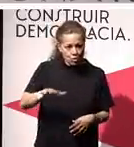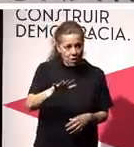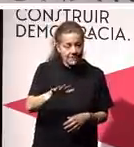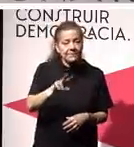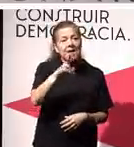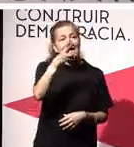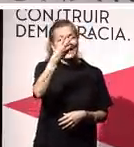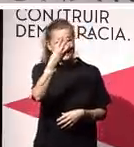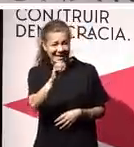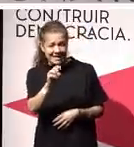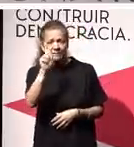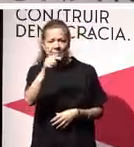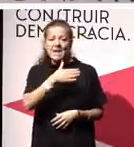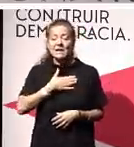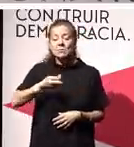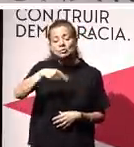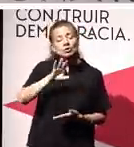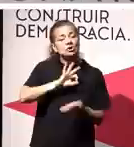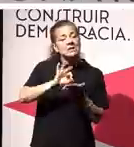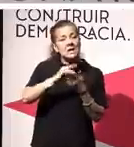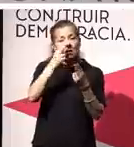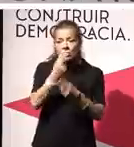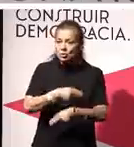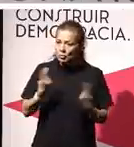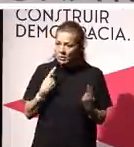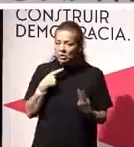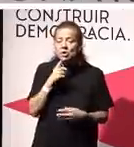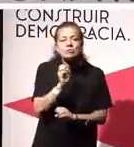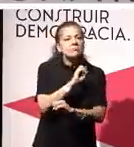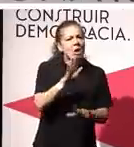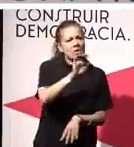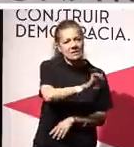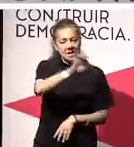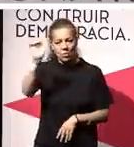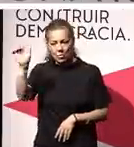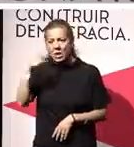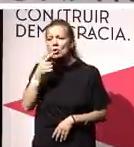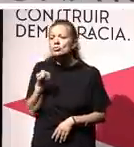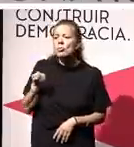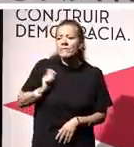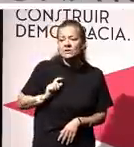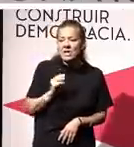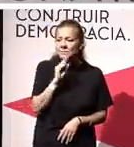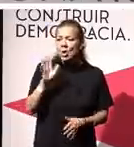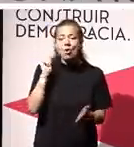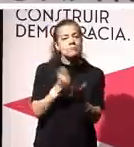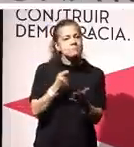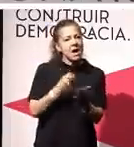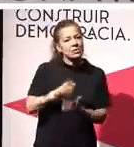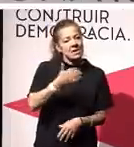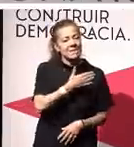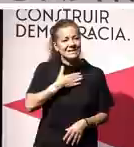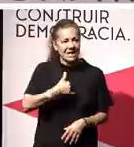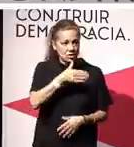En 2030 queremos también que nuestros servicios públicos estén entre los mejores de Europa, con los profesionales mejor pagados y más queridos